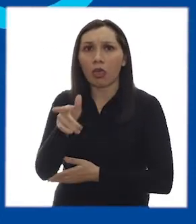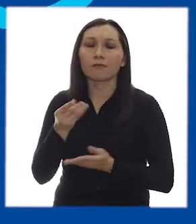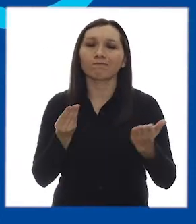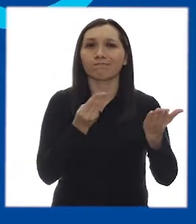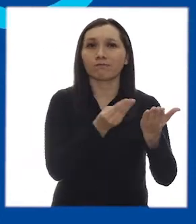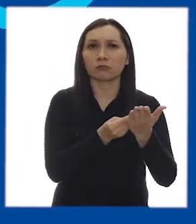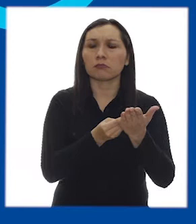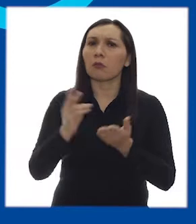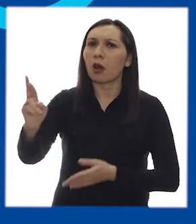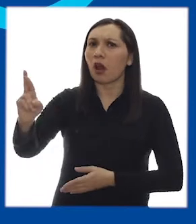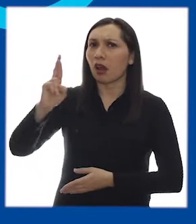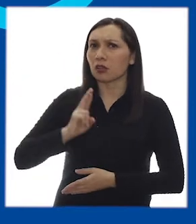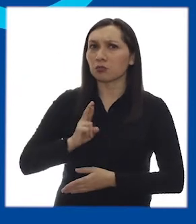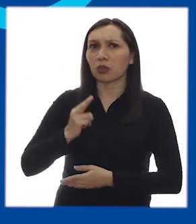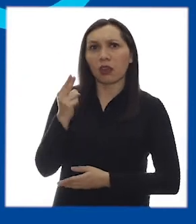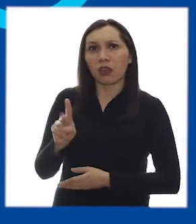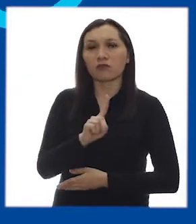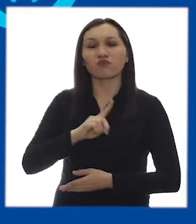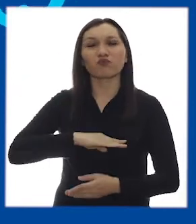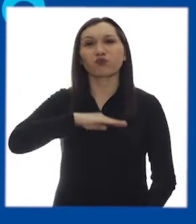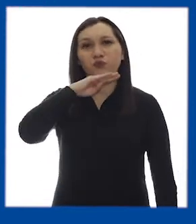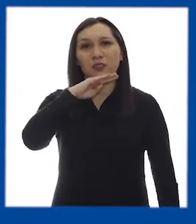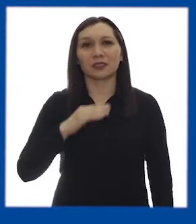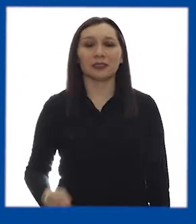Si estima que la respuesta recibida no le satisface.